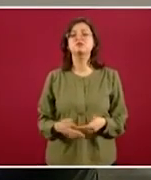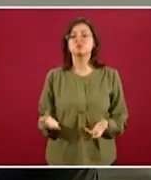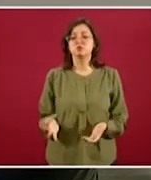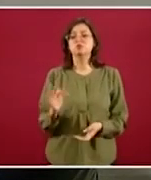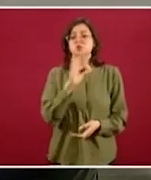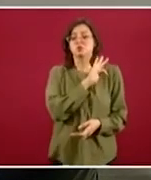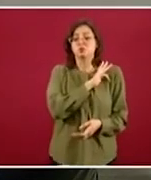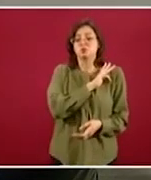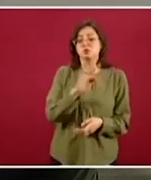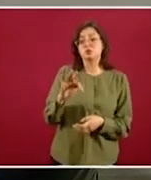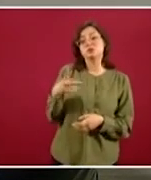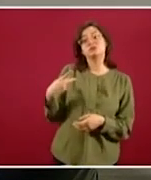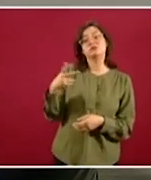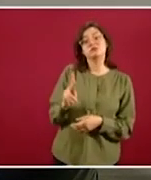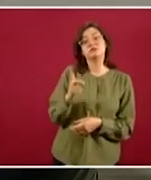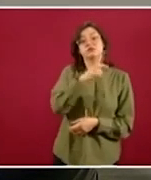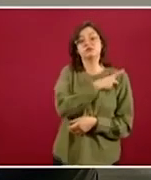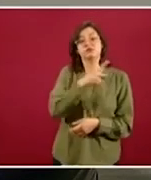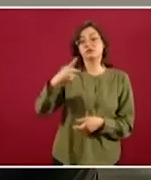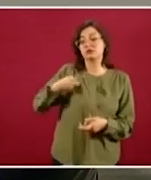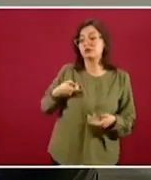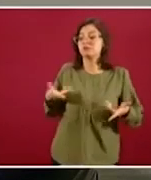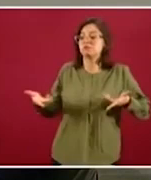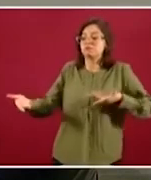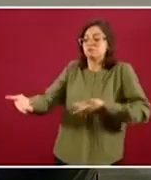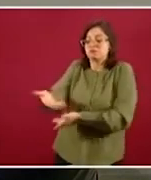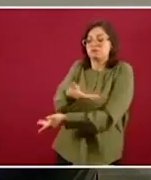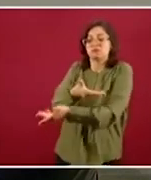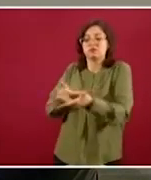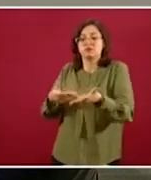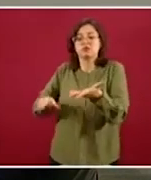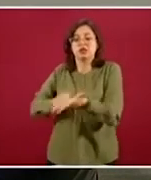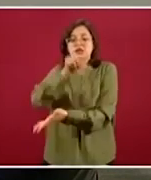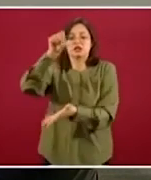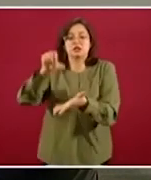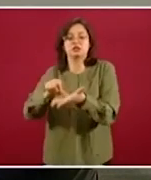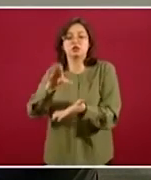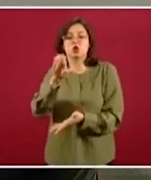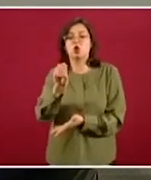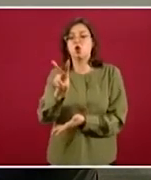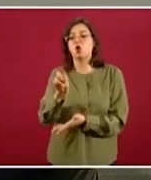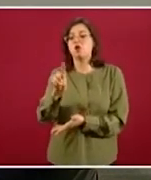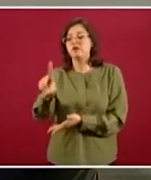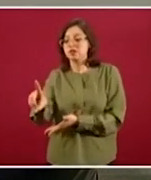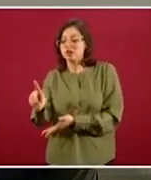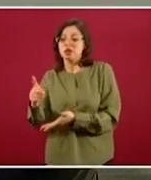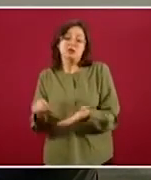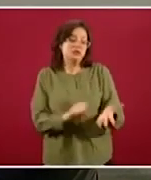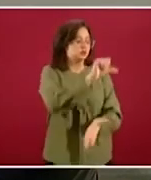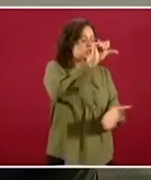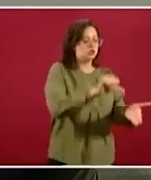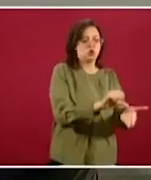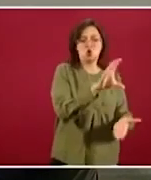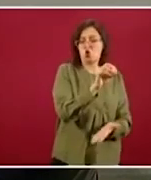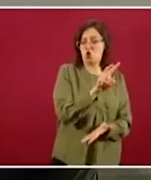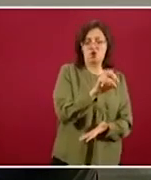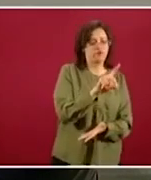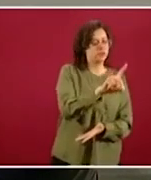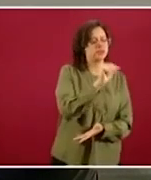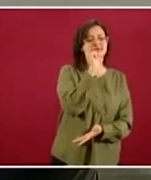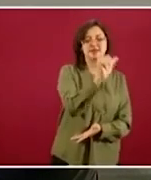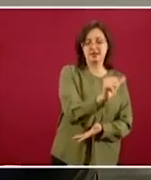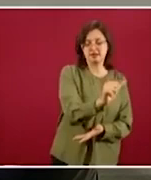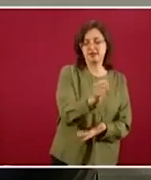una buena interacción entre los centros que hemos llamado centros COVID y los centros no COVID. Dentro de